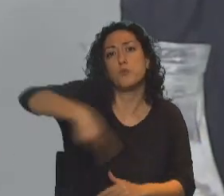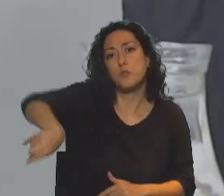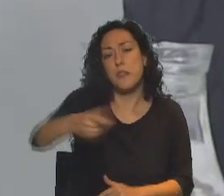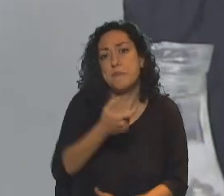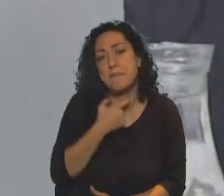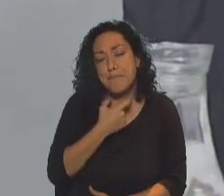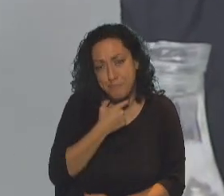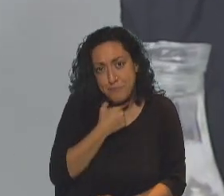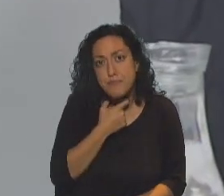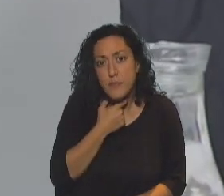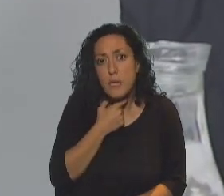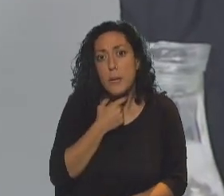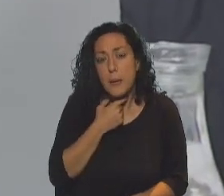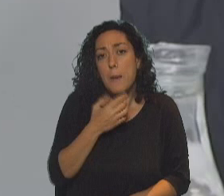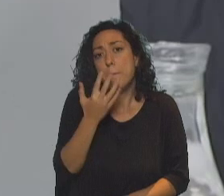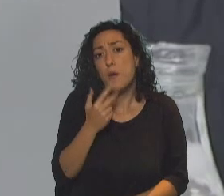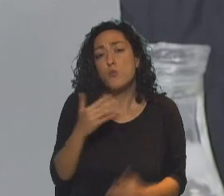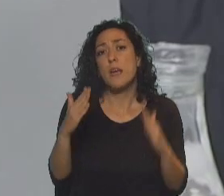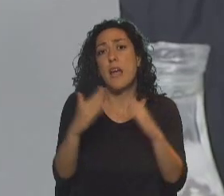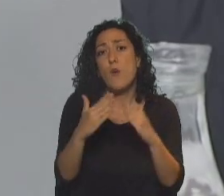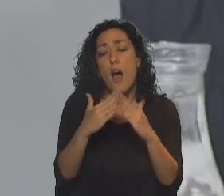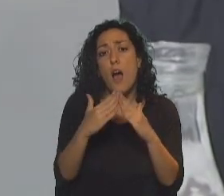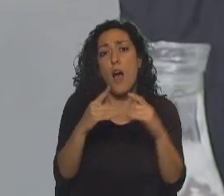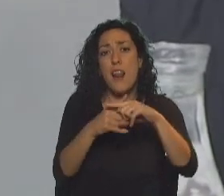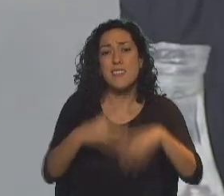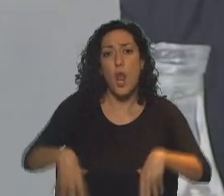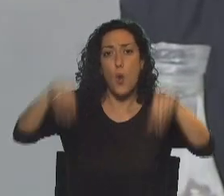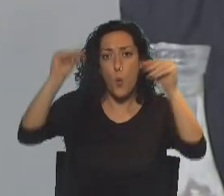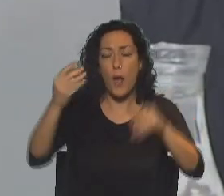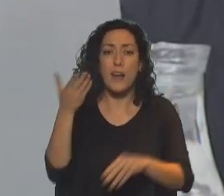hubiera gustado estar el otro día en la Basílica de Luján, pero